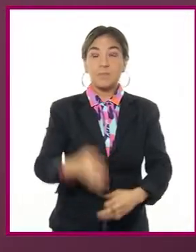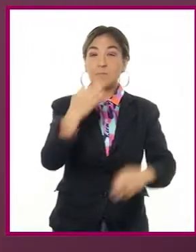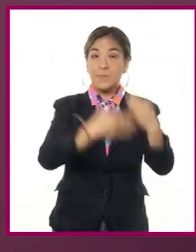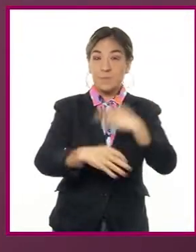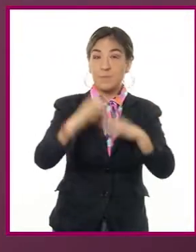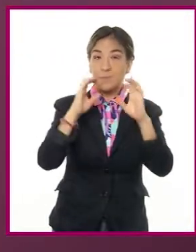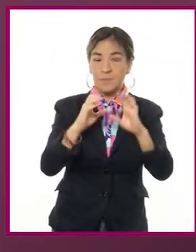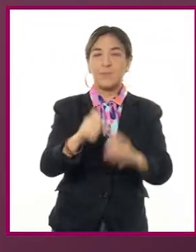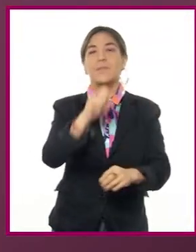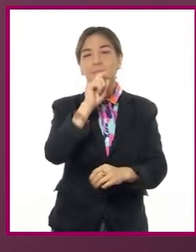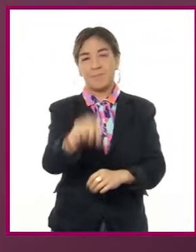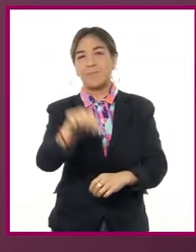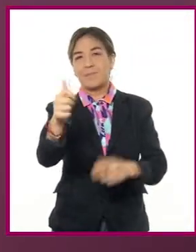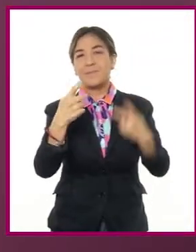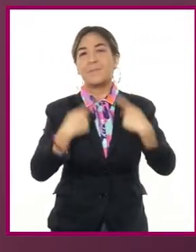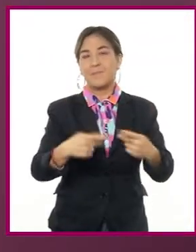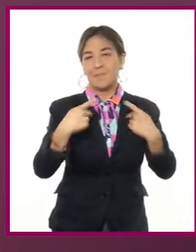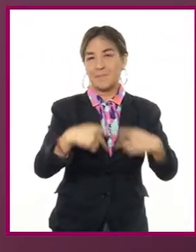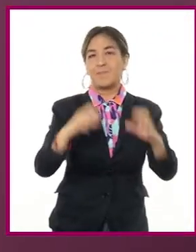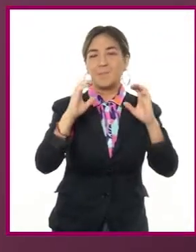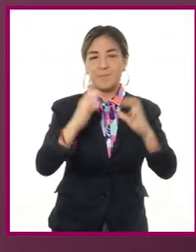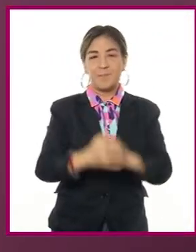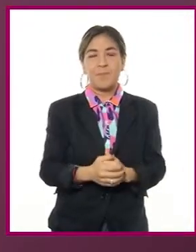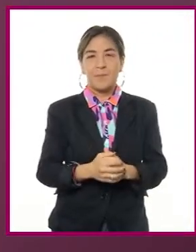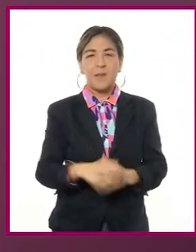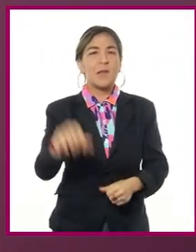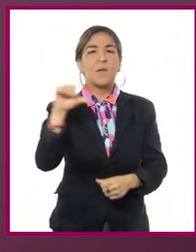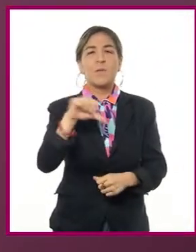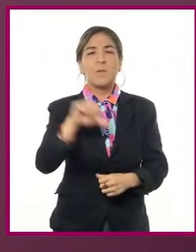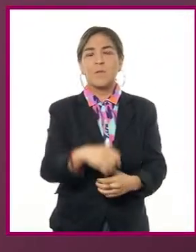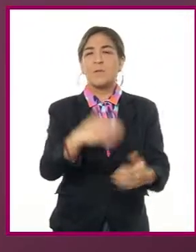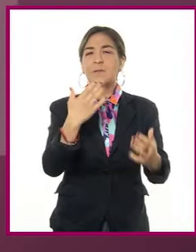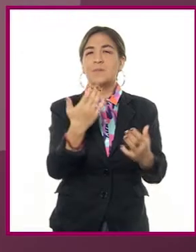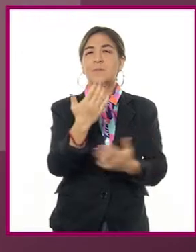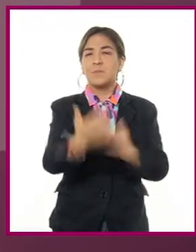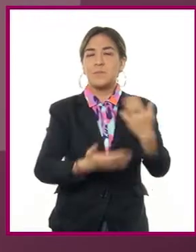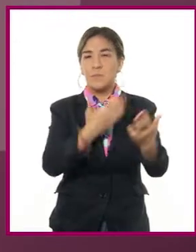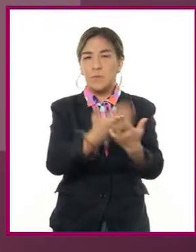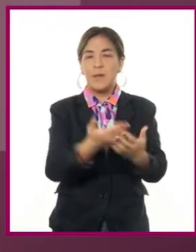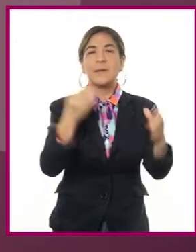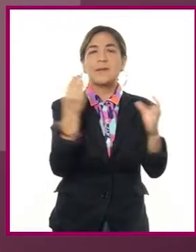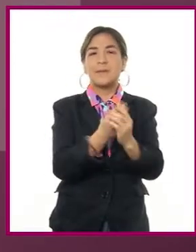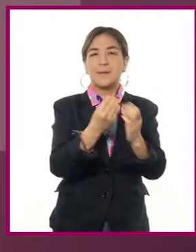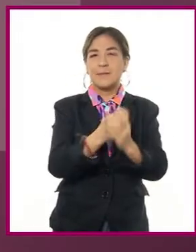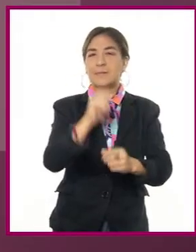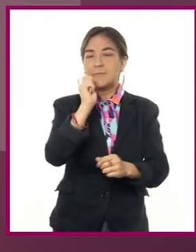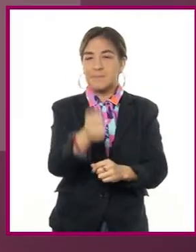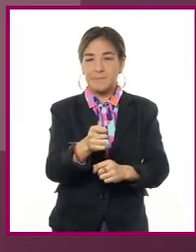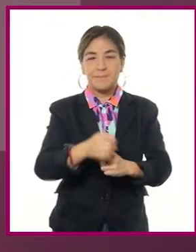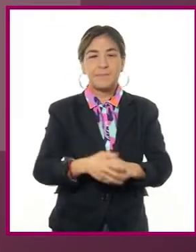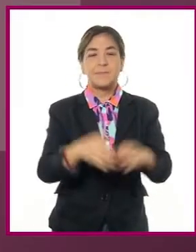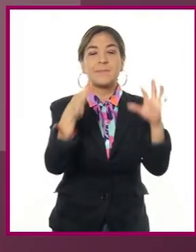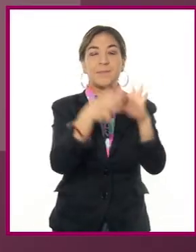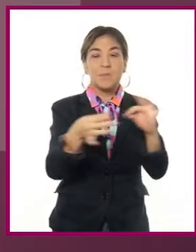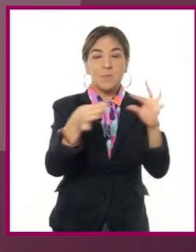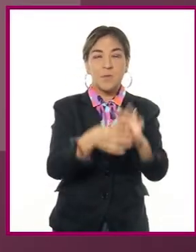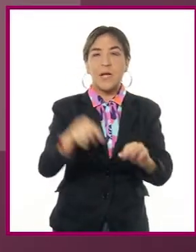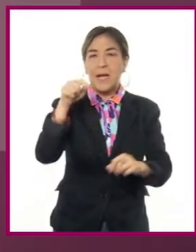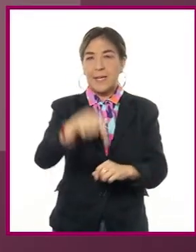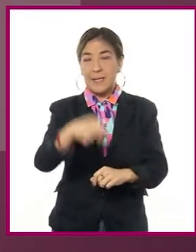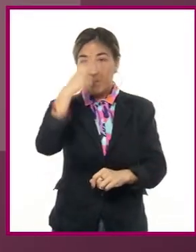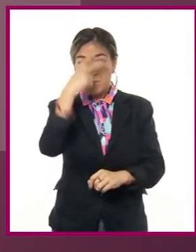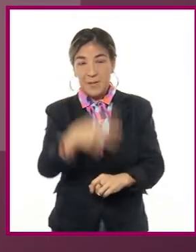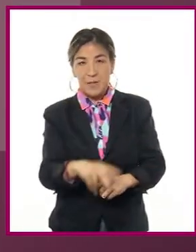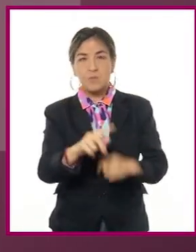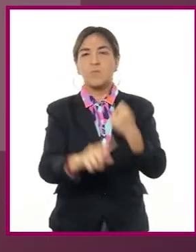nosotros, cuidamos a los demás. El propósito de esta sesión es explicar la posición de México ante la Primera